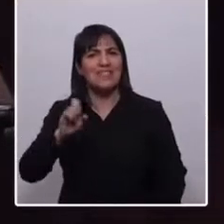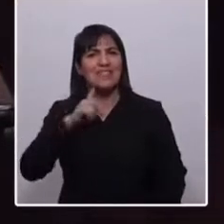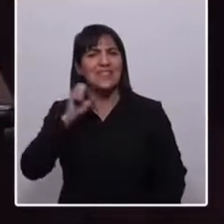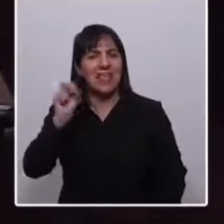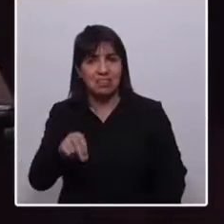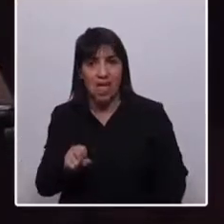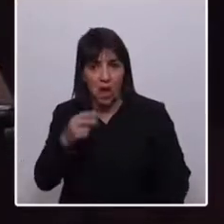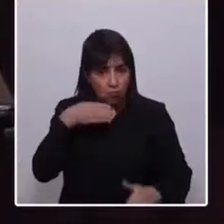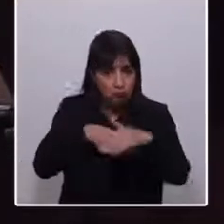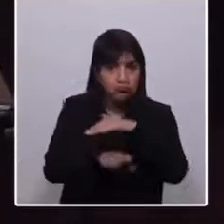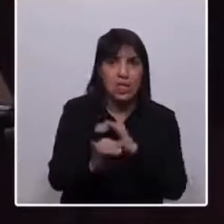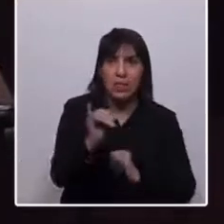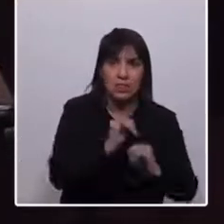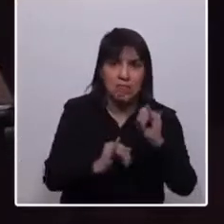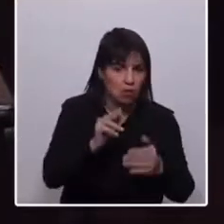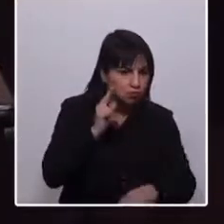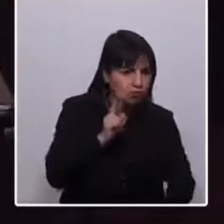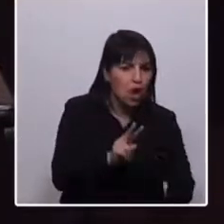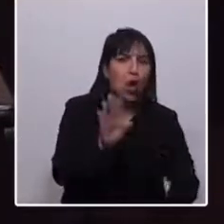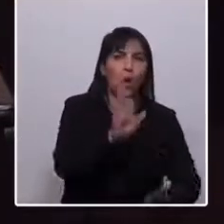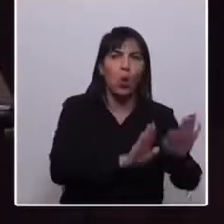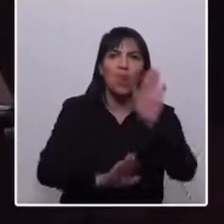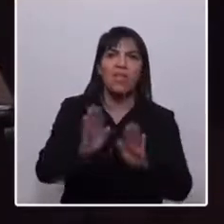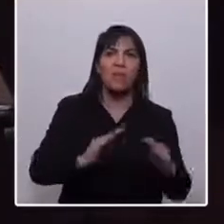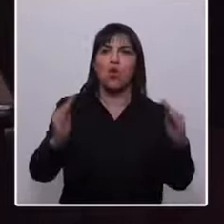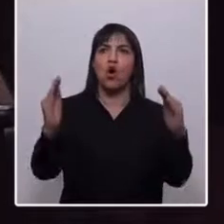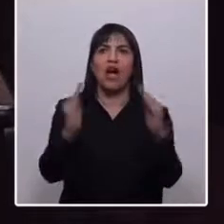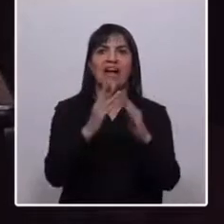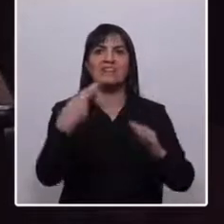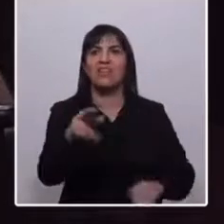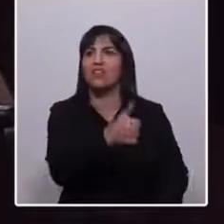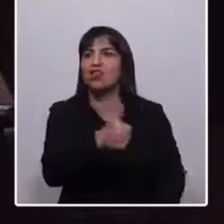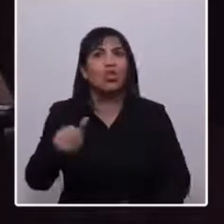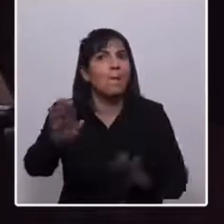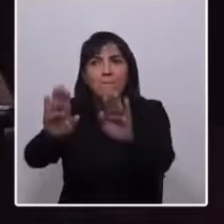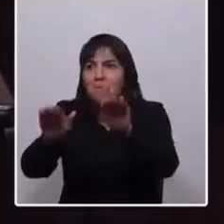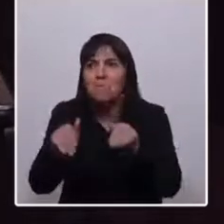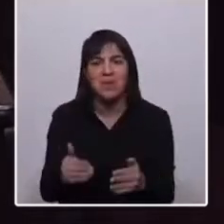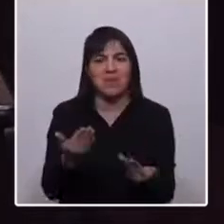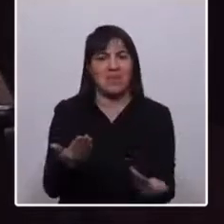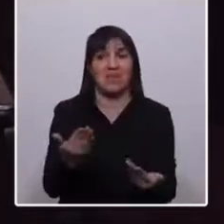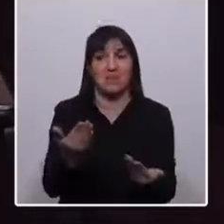dice? Cuidemos. ¿Qué cuidemos? La casa de todos. Pidieron la